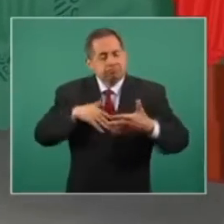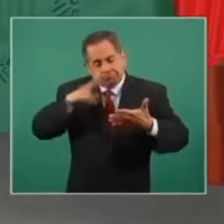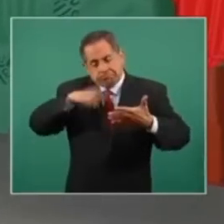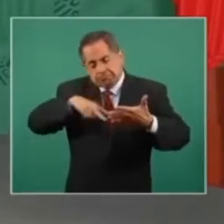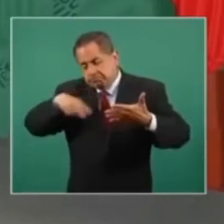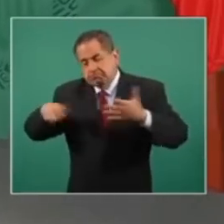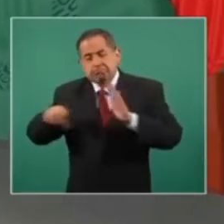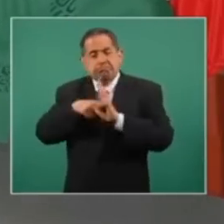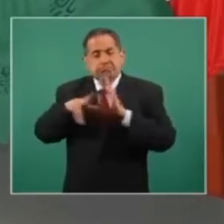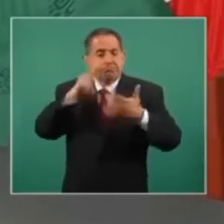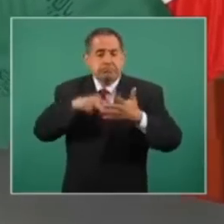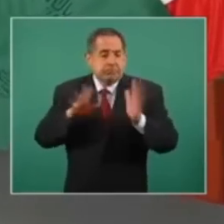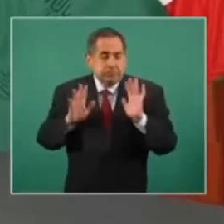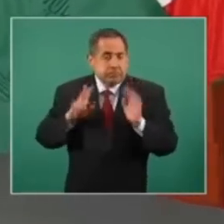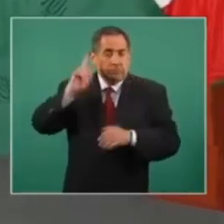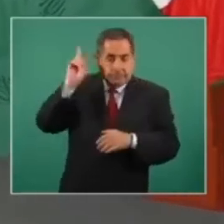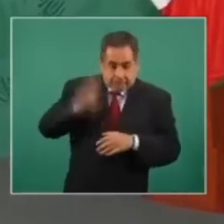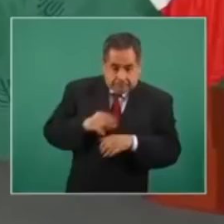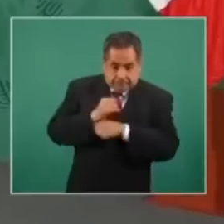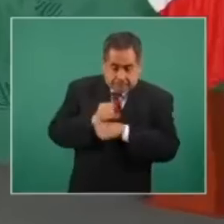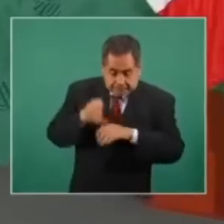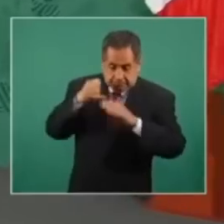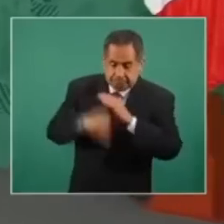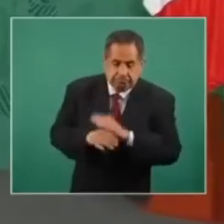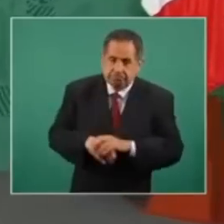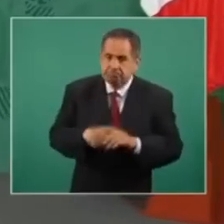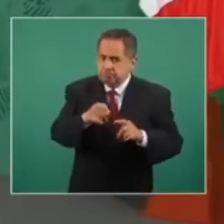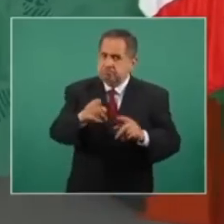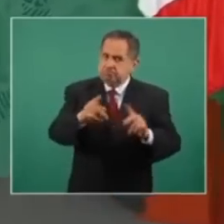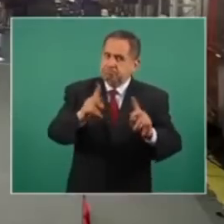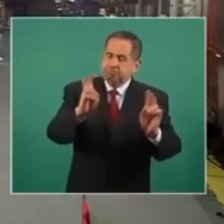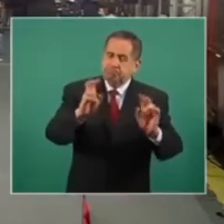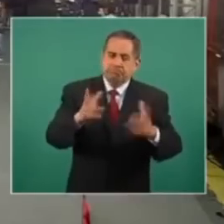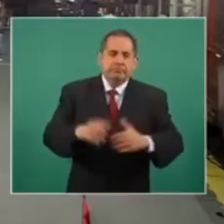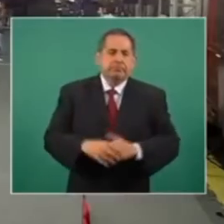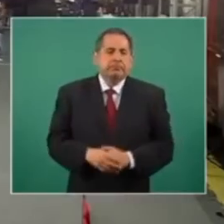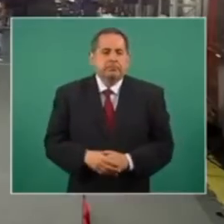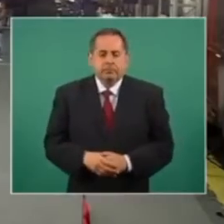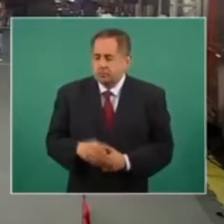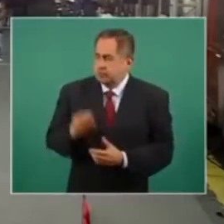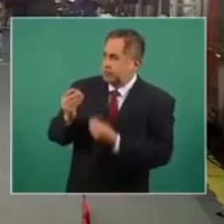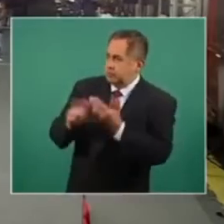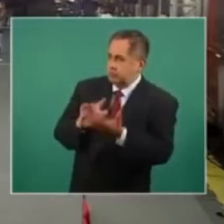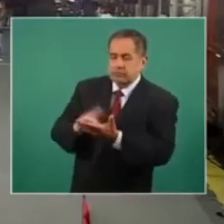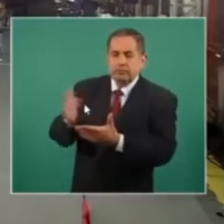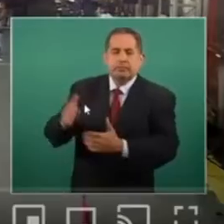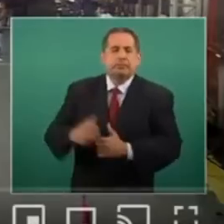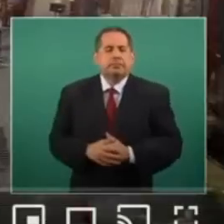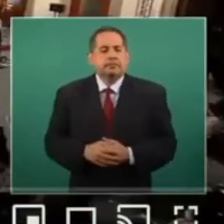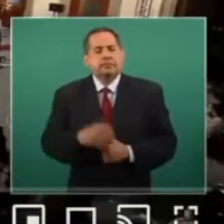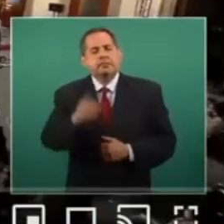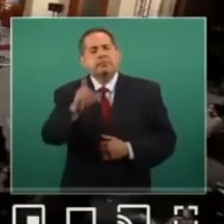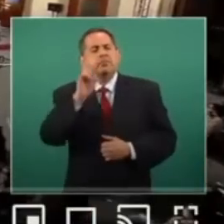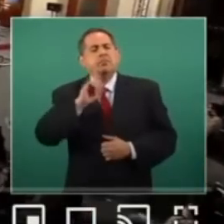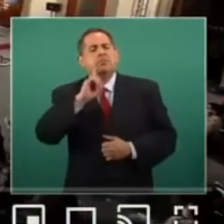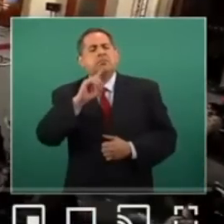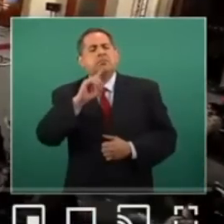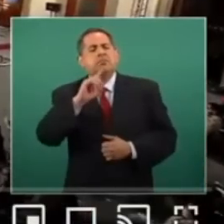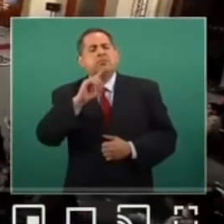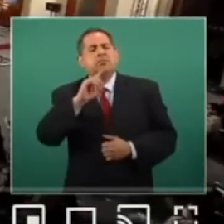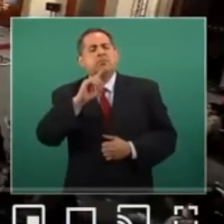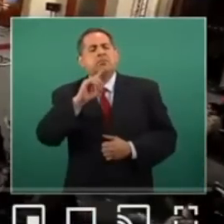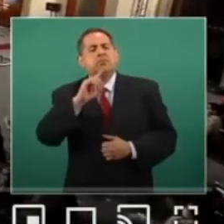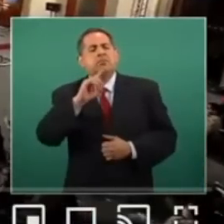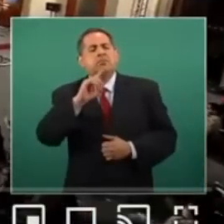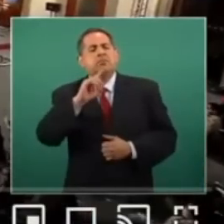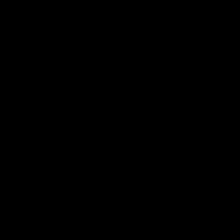en los periódicos, pero sin duda alguna sí es un tema. Muchas gracias, secretario. La chica que está ahí atrás de ti.